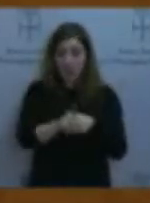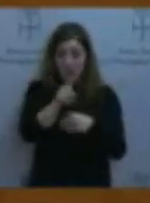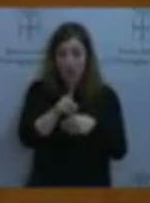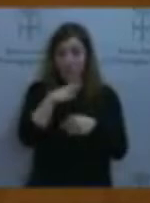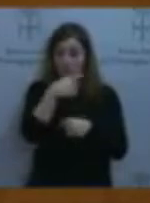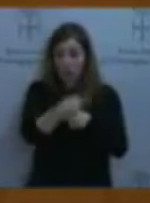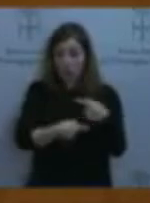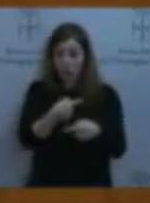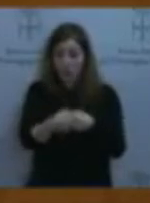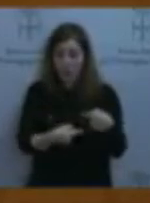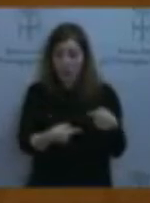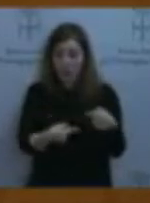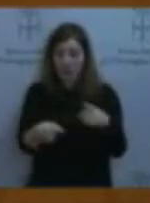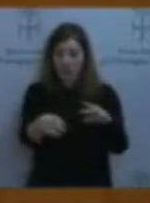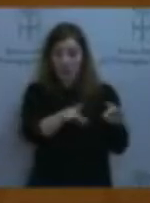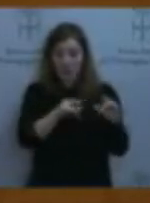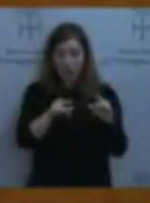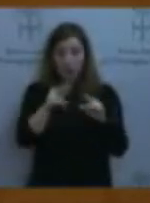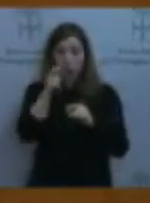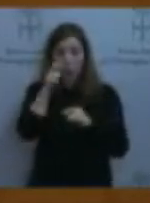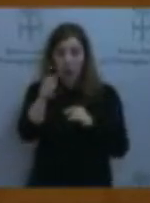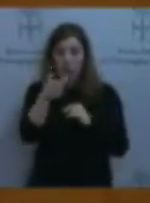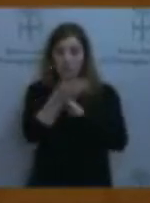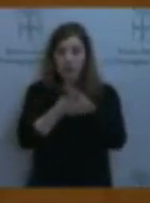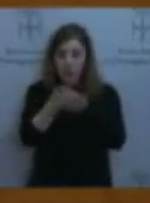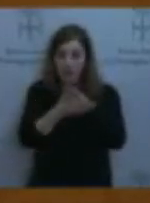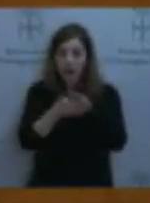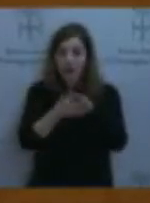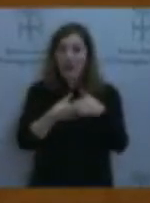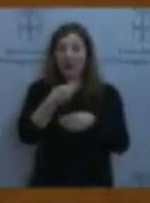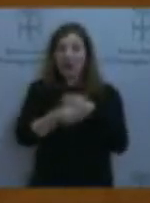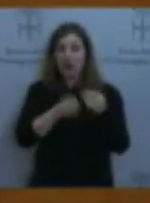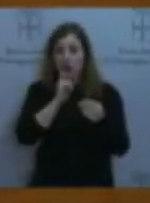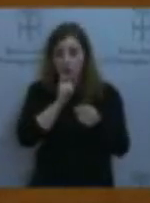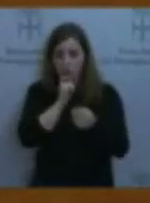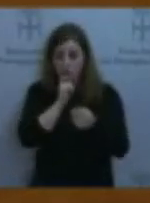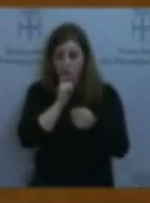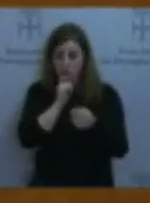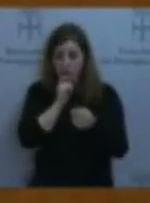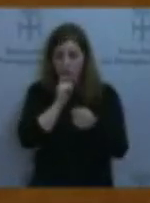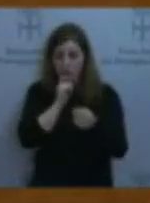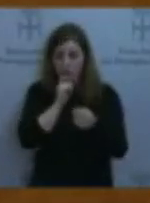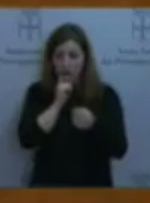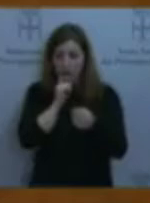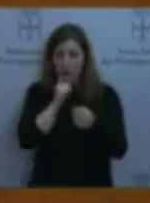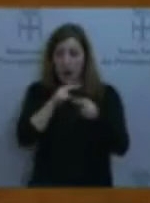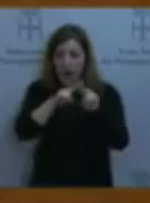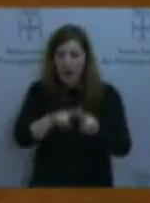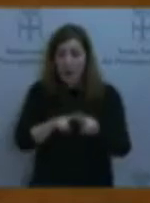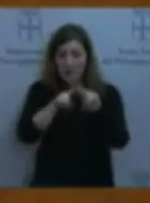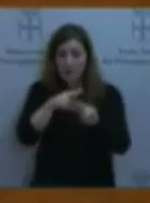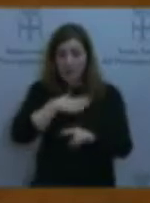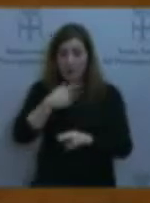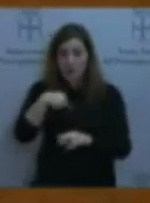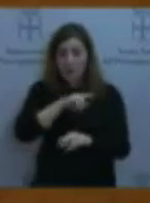rural, vamos a falar máis de como se fai, ¿no? E el noso análisis para solucionar este problema